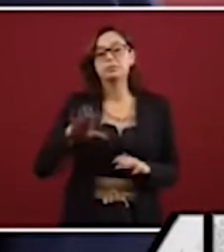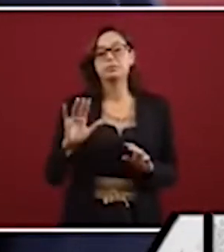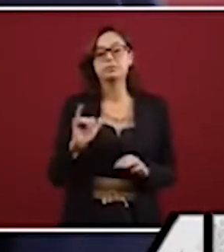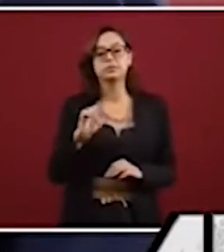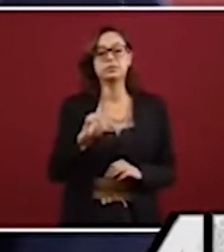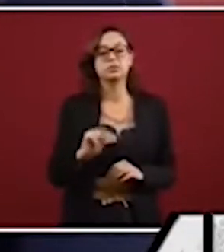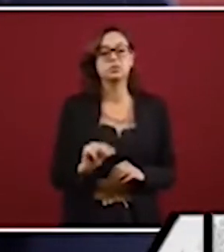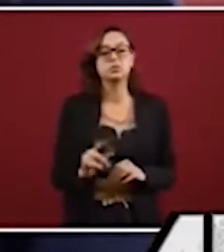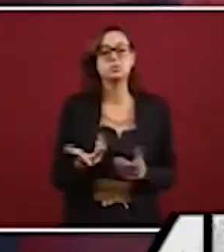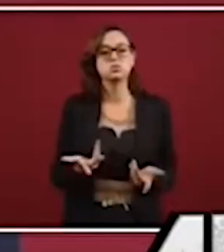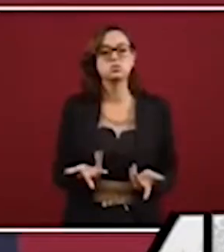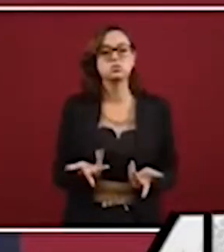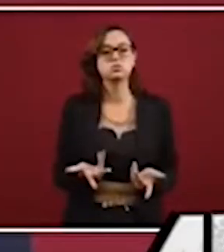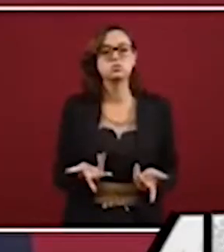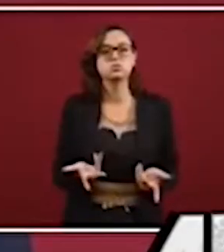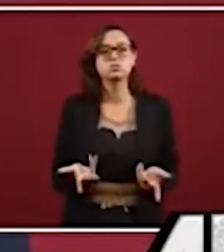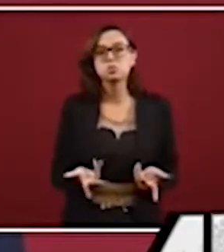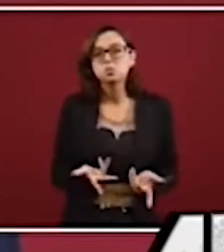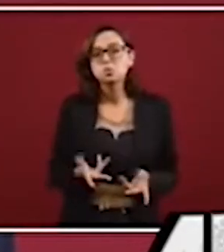cómo